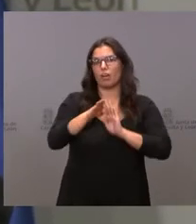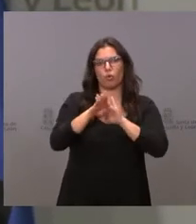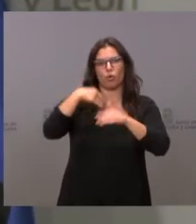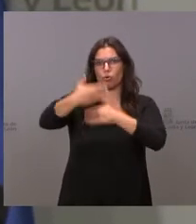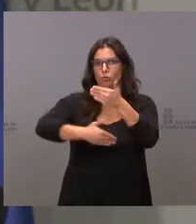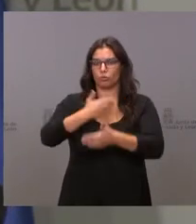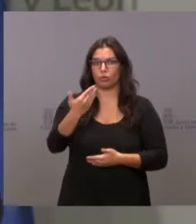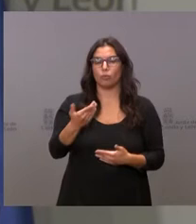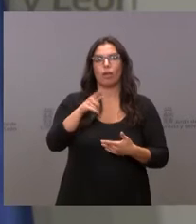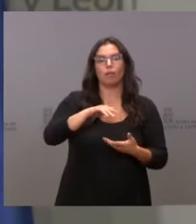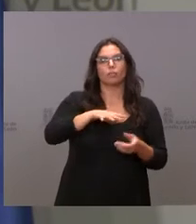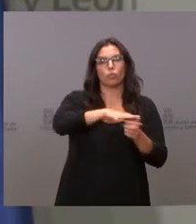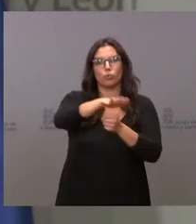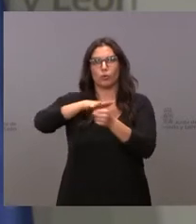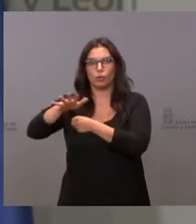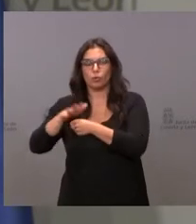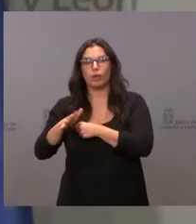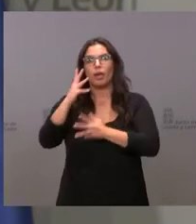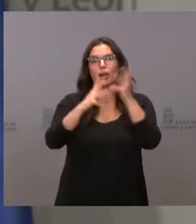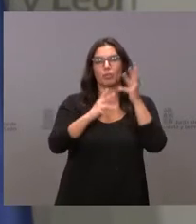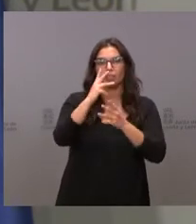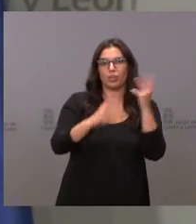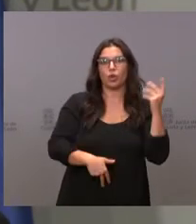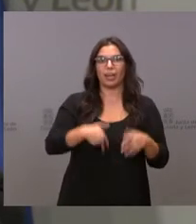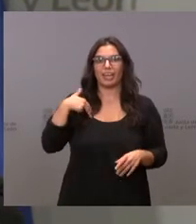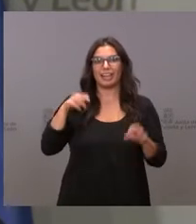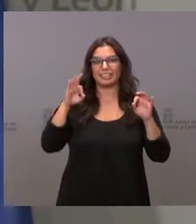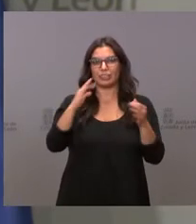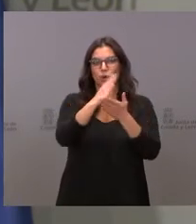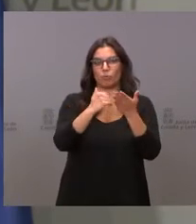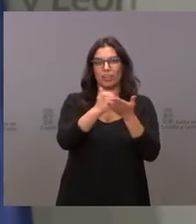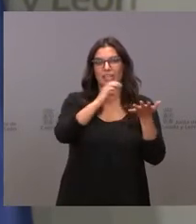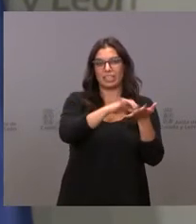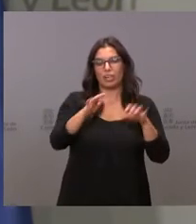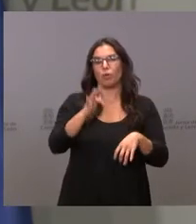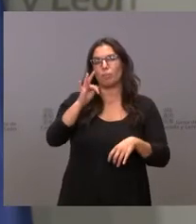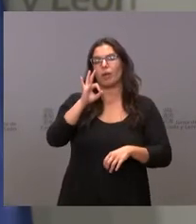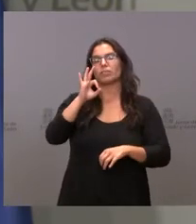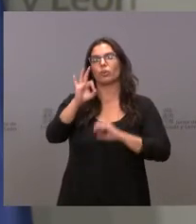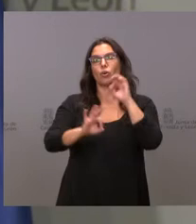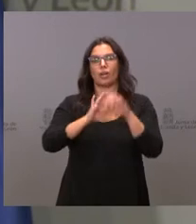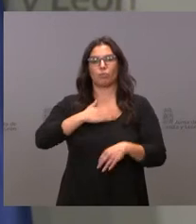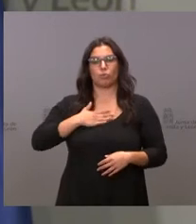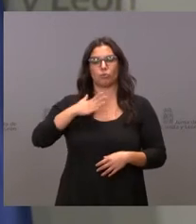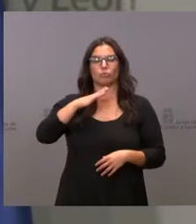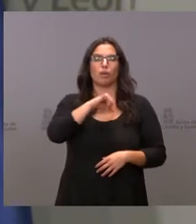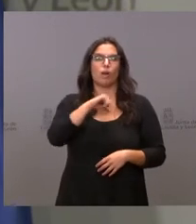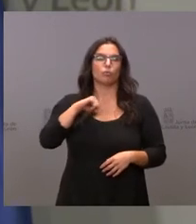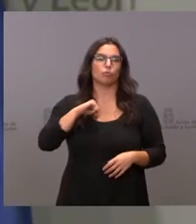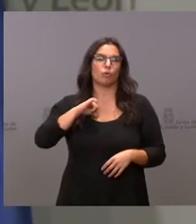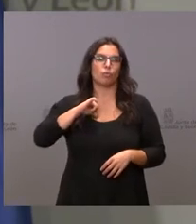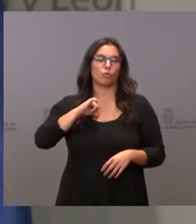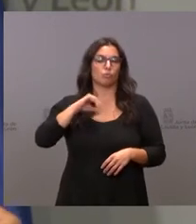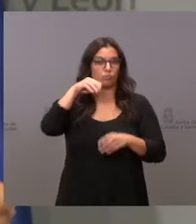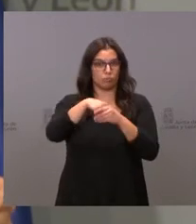va a ser de aplicación a todo el personal de la Administración General de la Comunidad de Castilla y León y los organismos autónomos dependientes de esta. Por tanto,